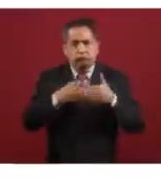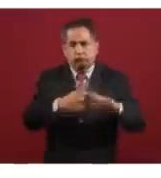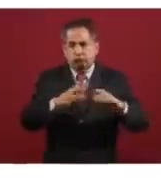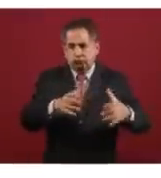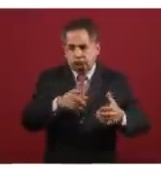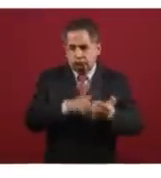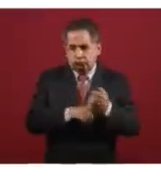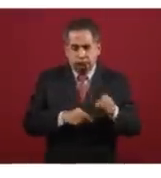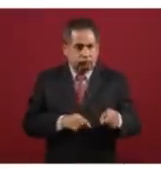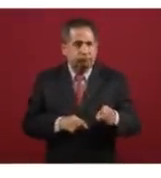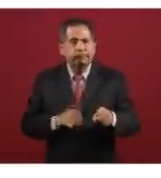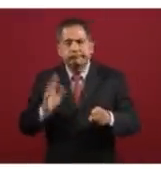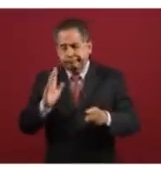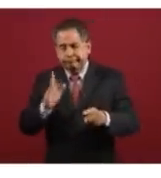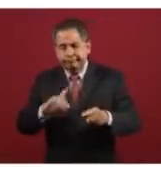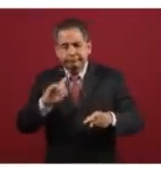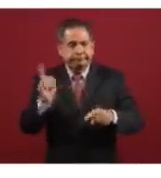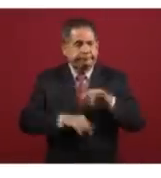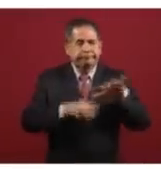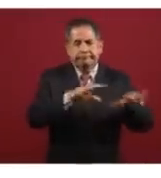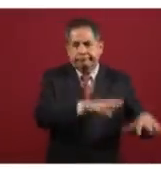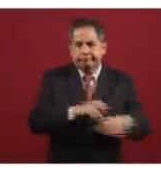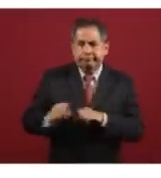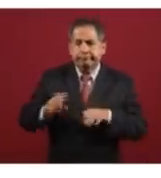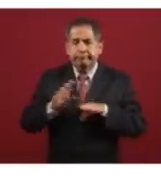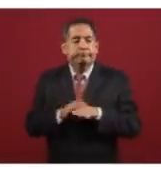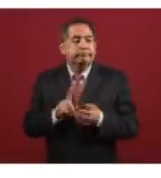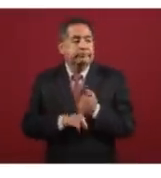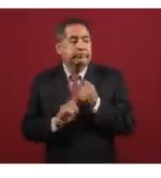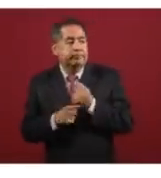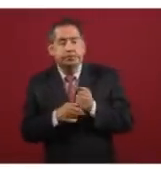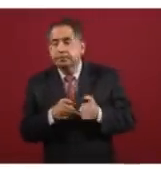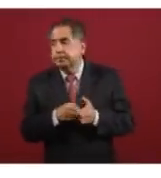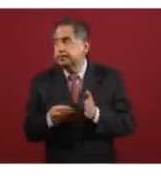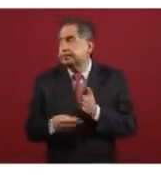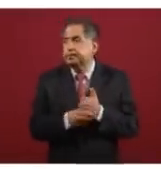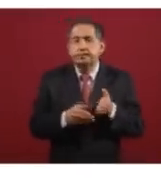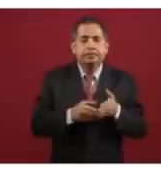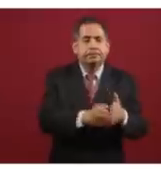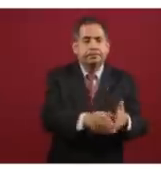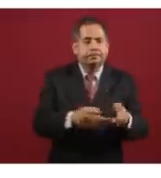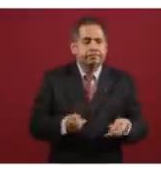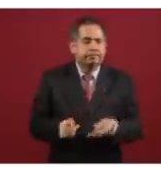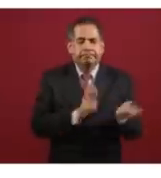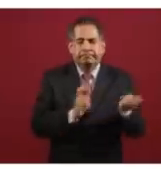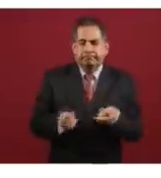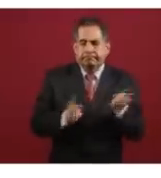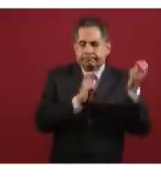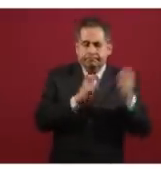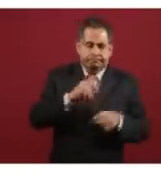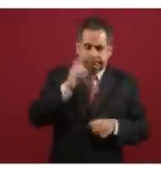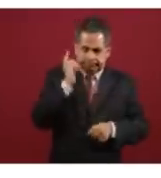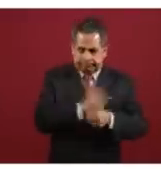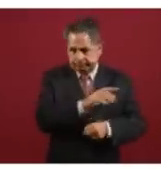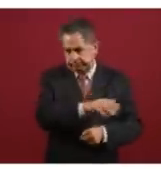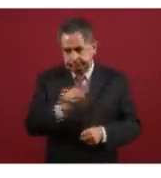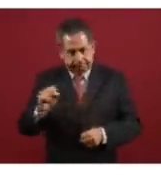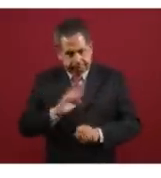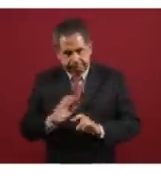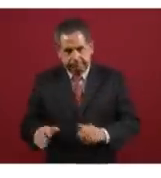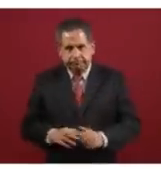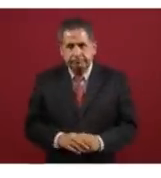sido decomisados porque están haciendo trasiego de combustible. En pocas palabras, están robando combustible. La que sigue, por